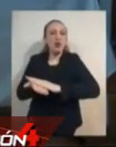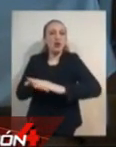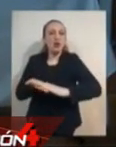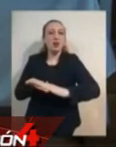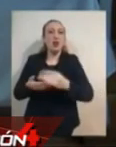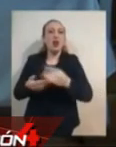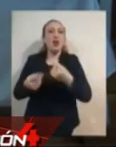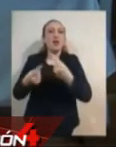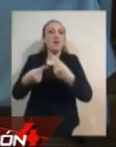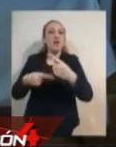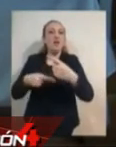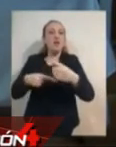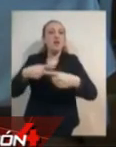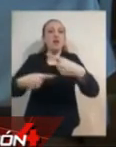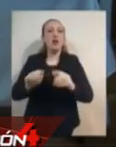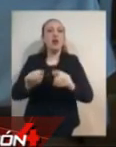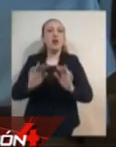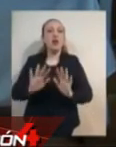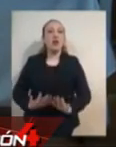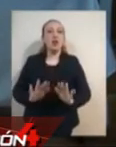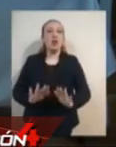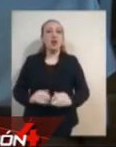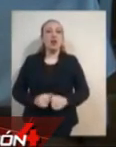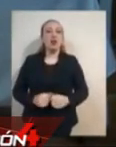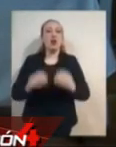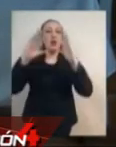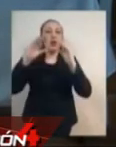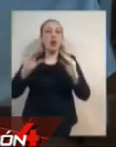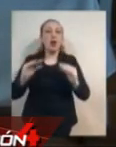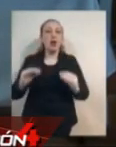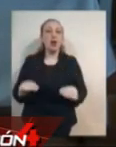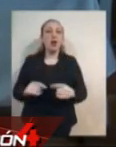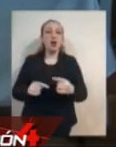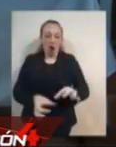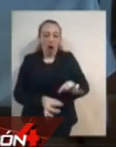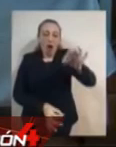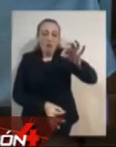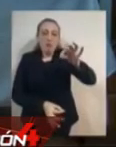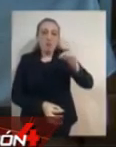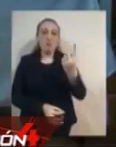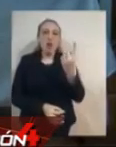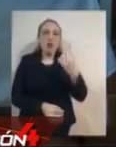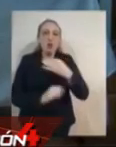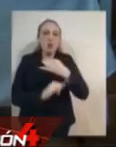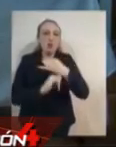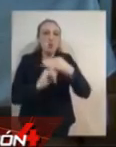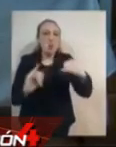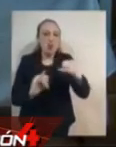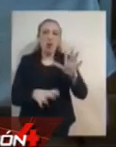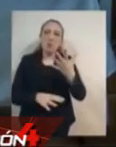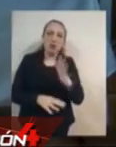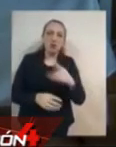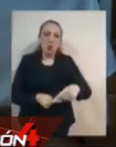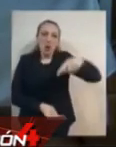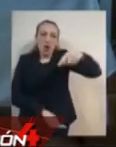sumamente lento por la cantidad de nieve acumulada, más de 1.5 metros en la mayoría de las zonas, y esto